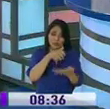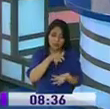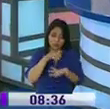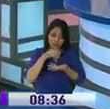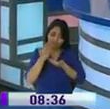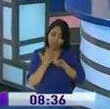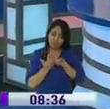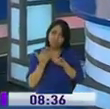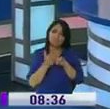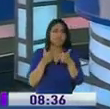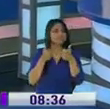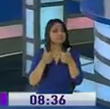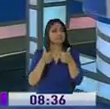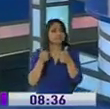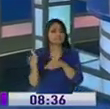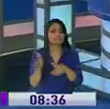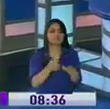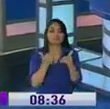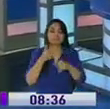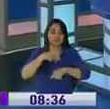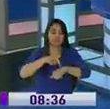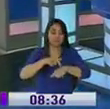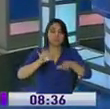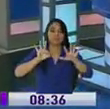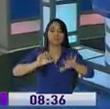cachorritos, de enhorabuena. Ahora son las